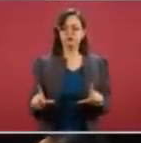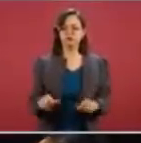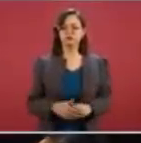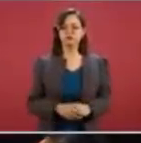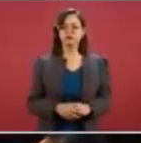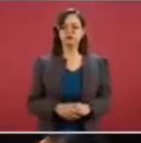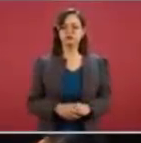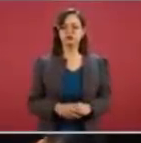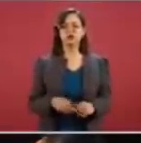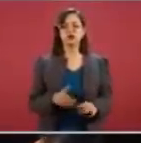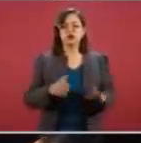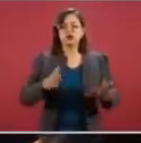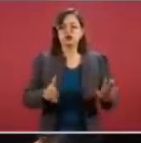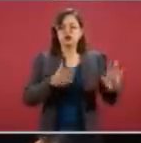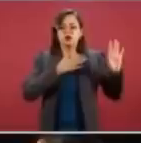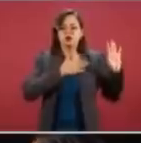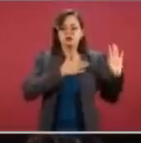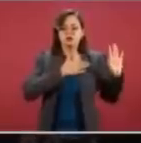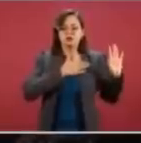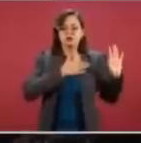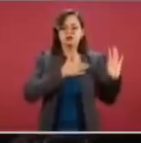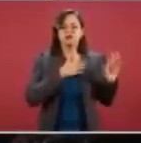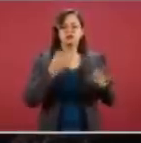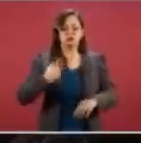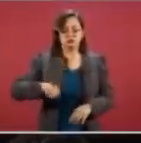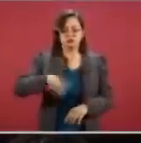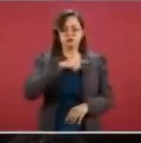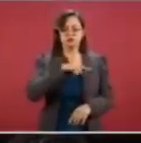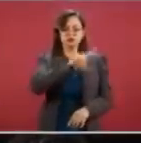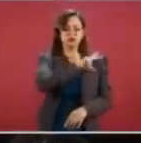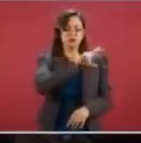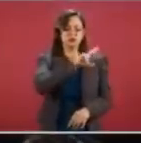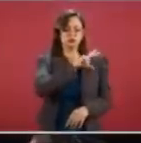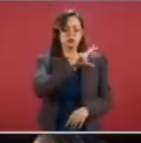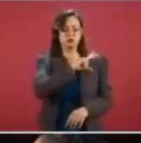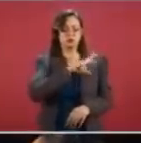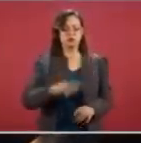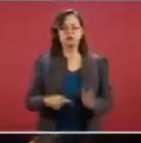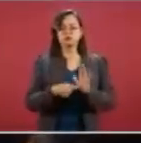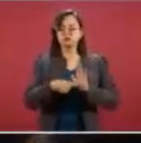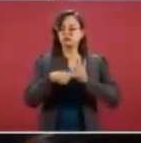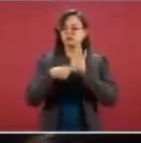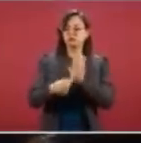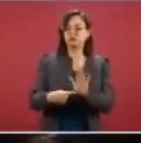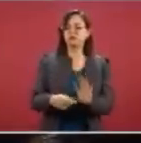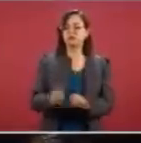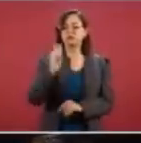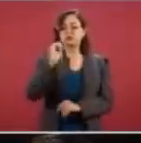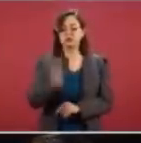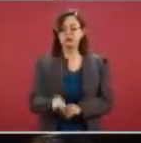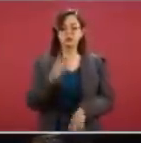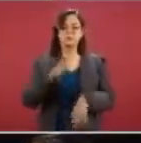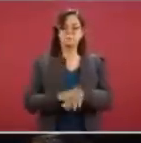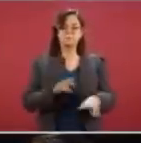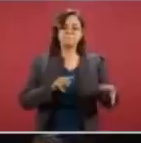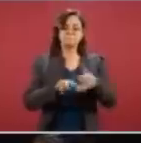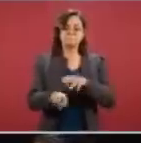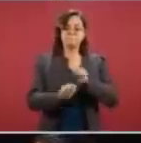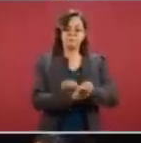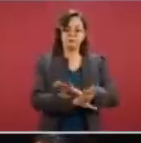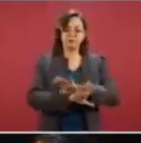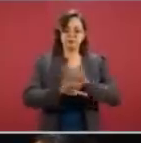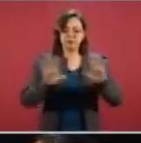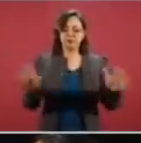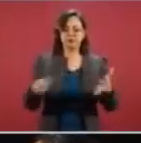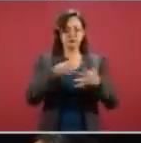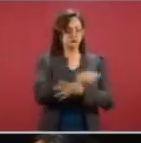Esos son los compromisos que estamos tomando como sector privado. Es definitivamente tener transparencia en cada una